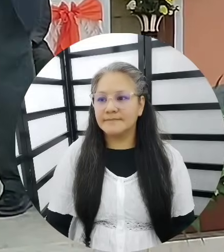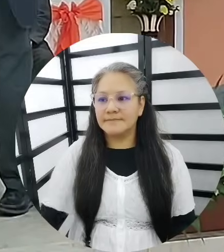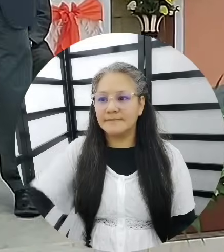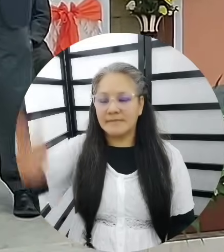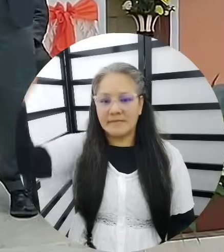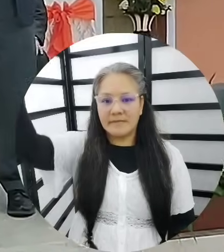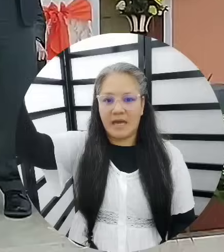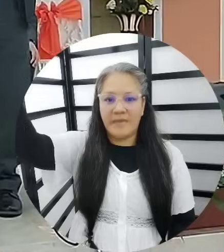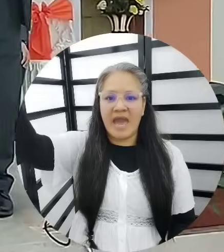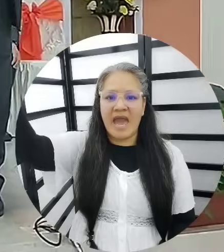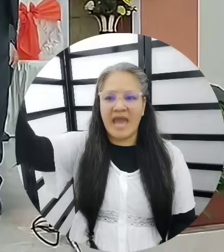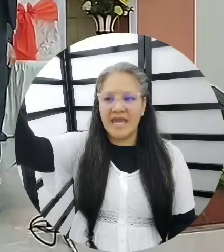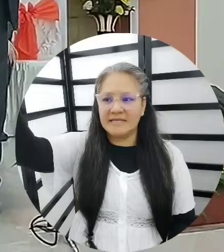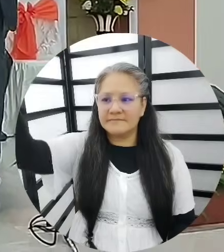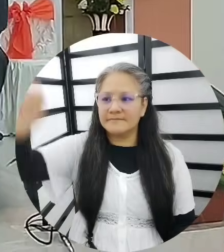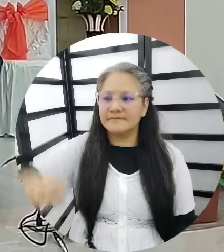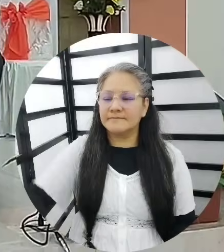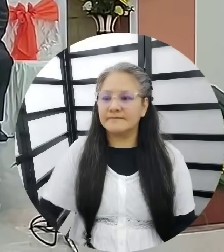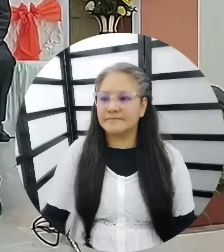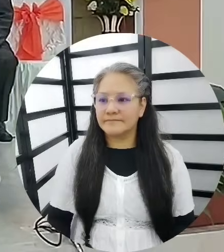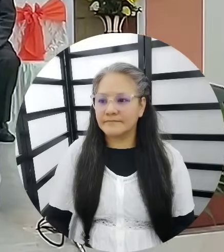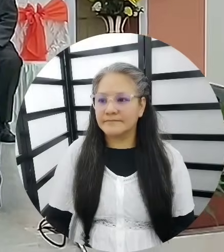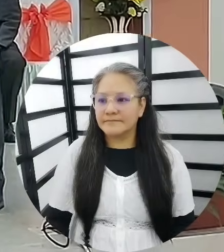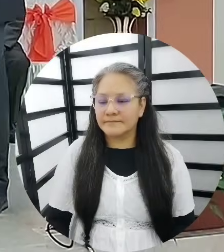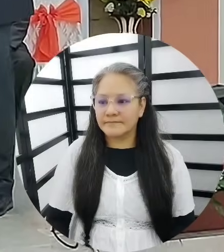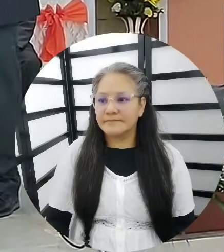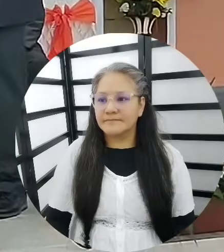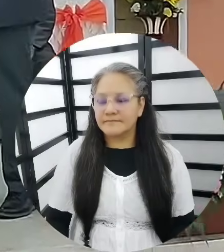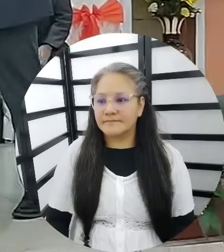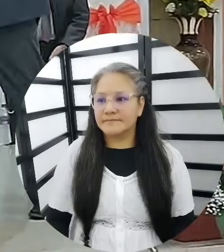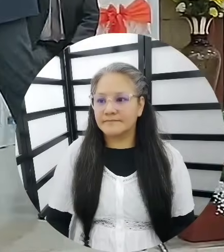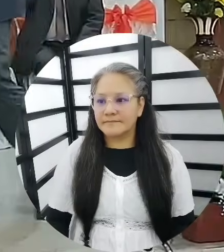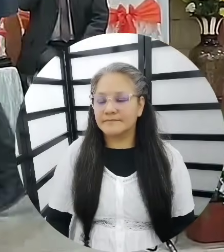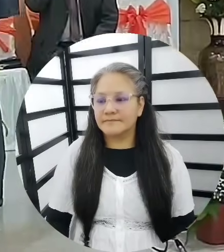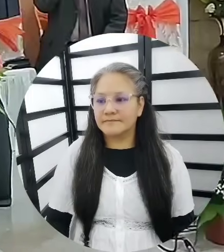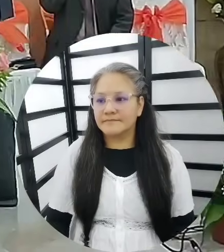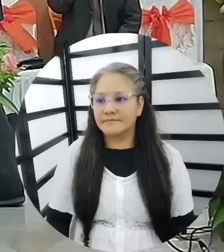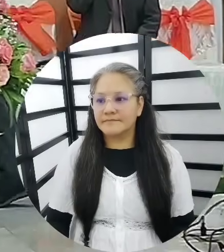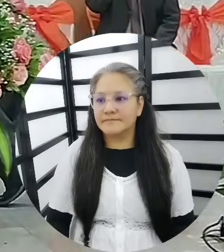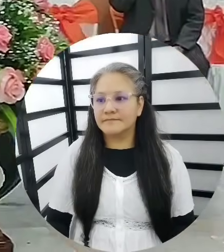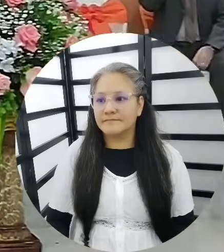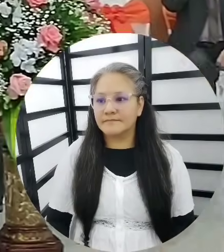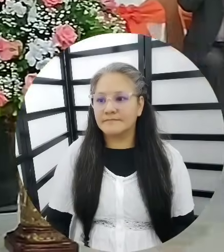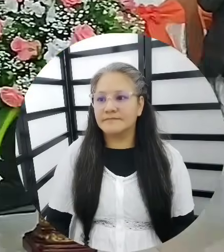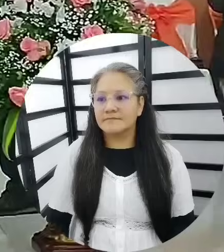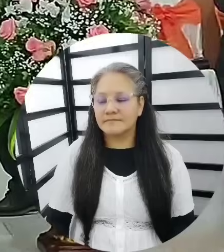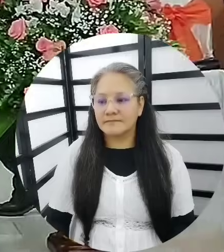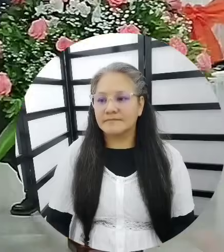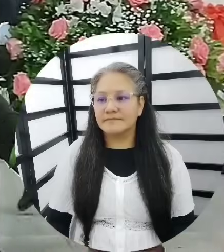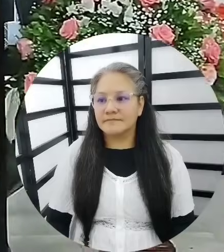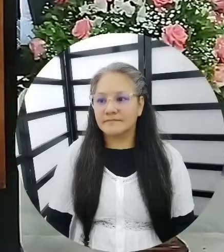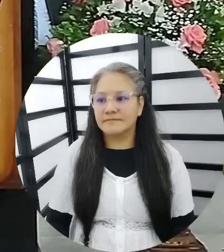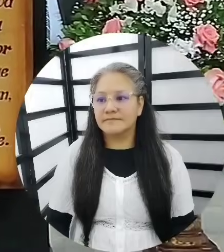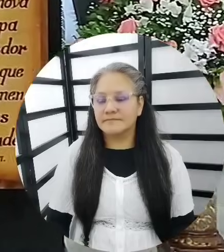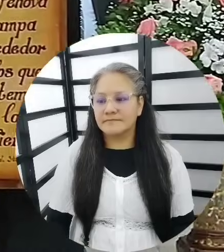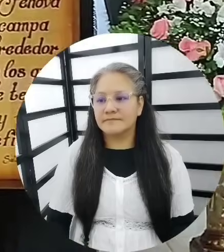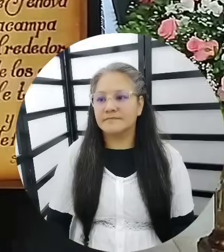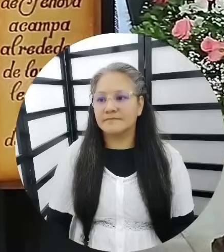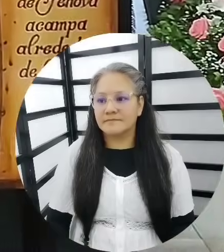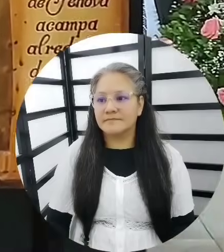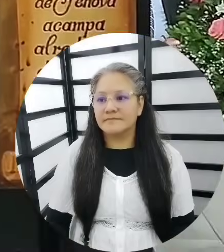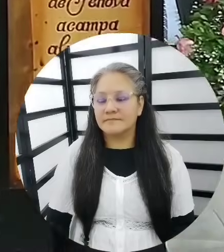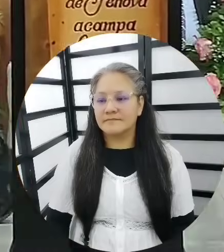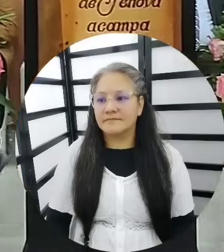triunfar, para poder vencer las circunstancias negativas que se presentan. Porque el diablo nos ataca, el